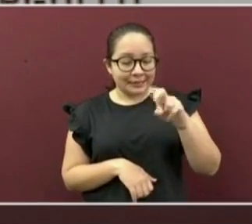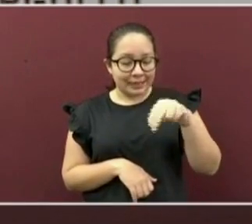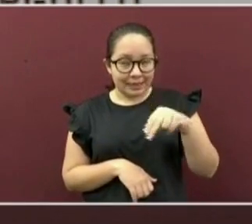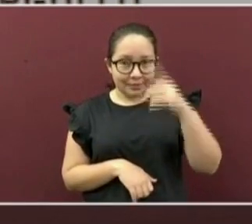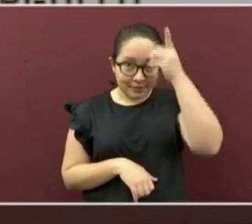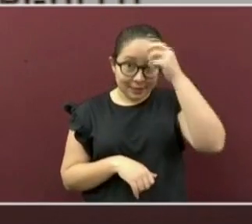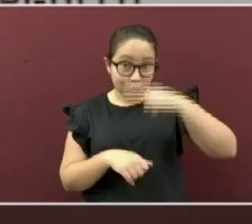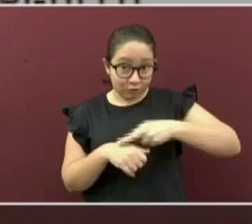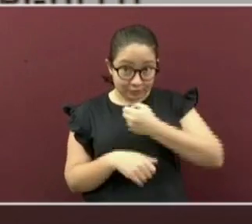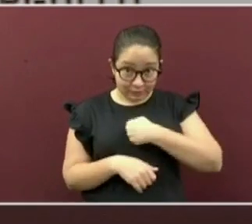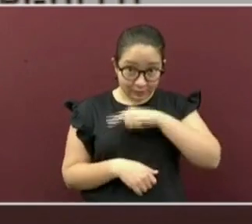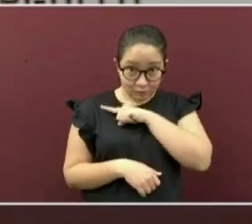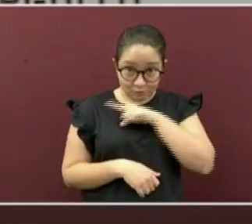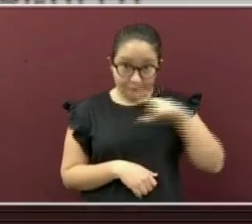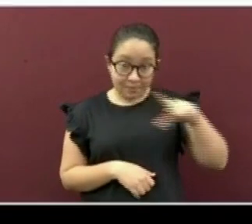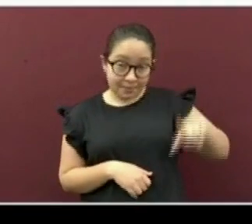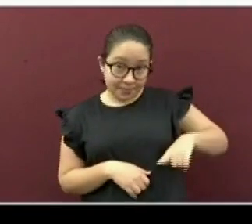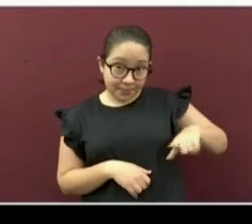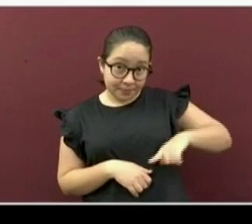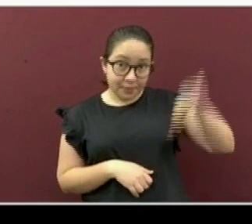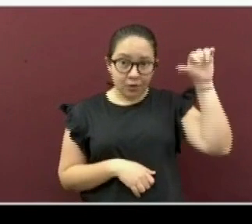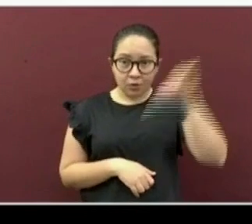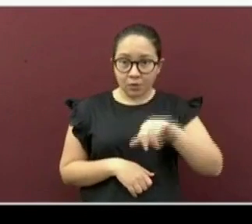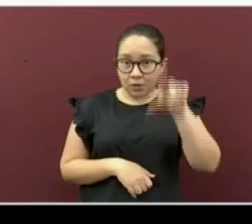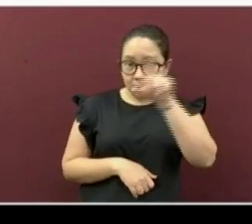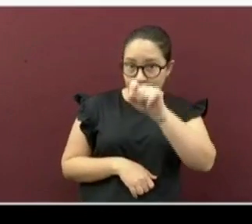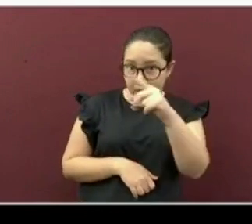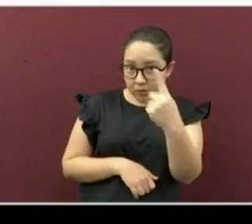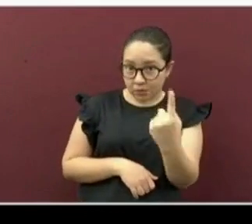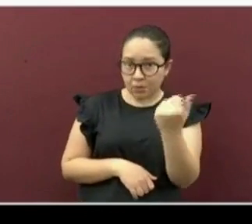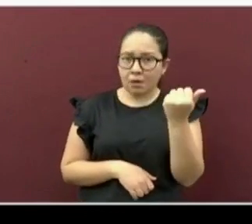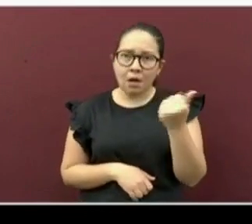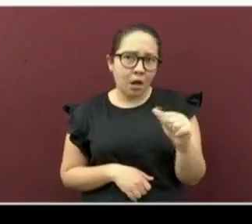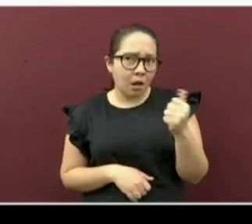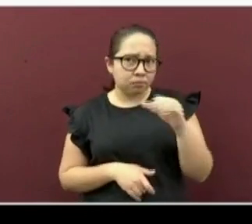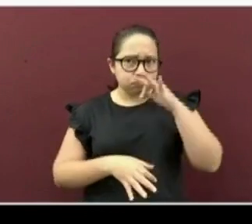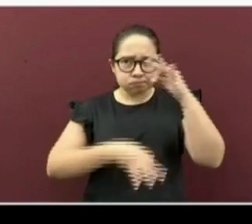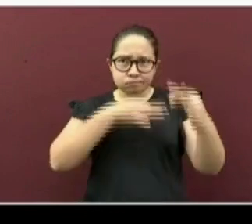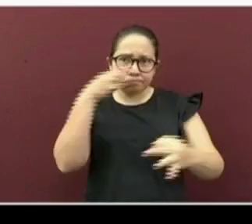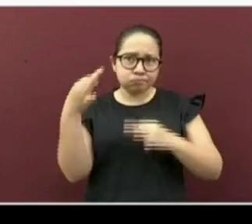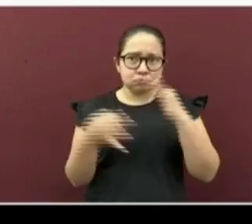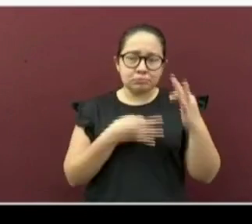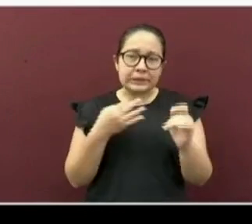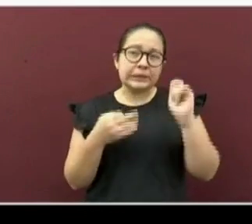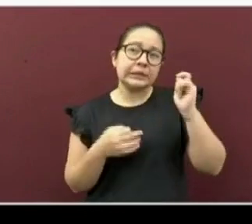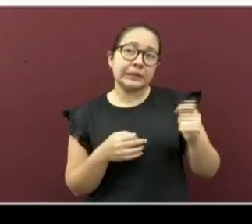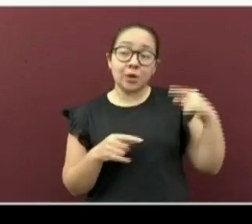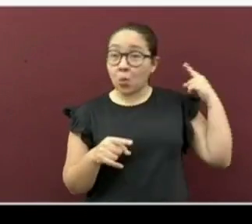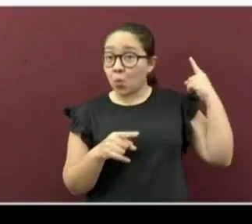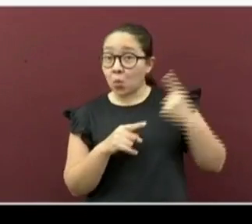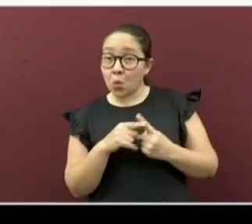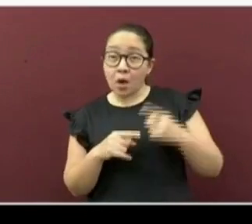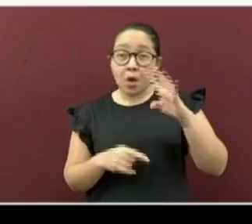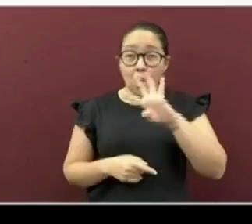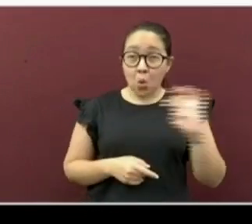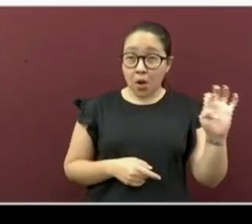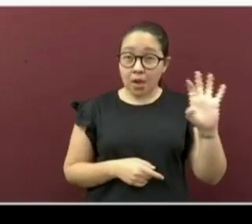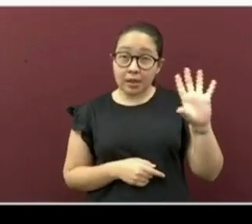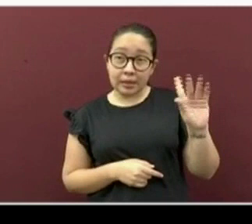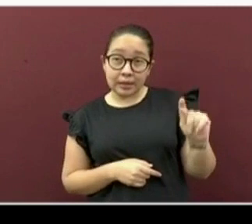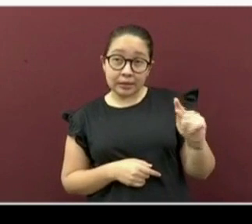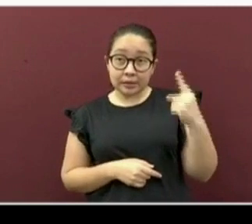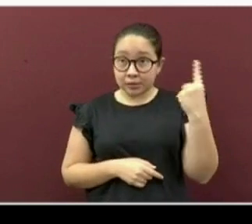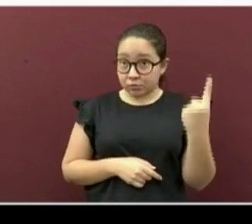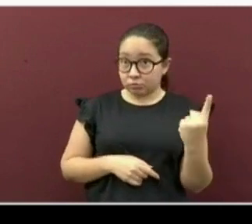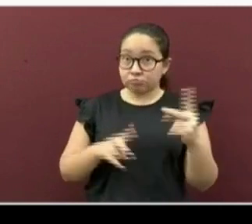Pública. El día de hoy, 21 de agosto, vamos a brindar a ustedes el informe número